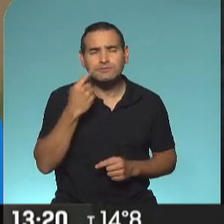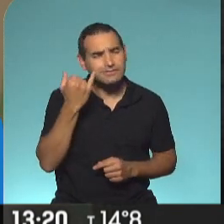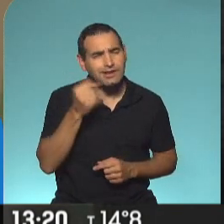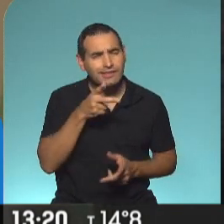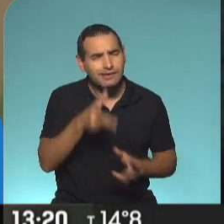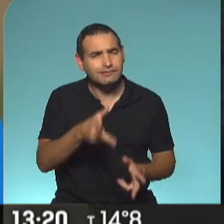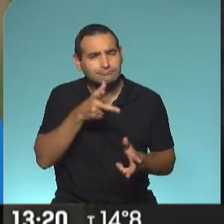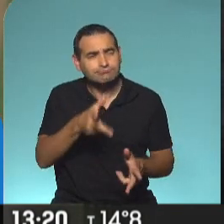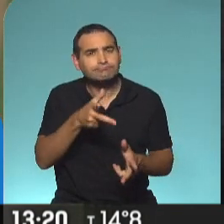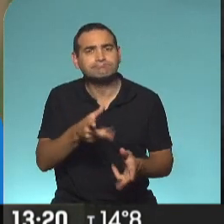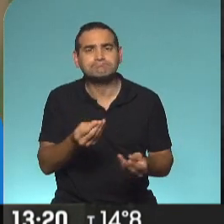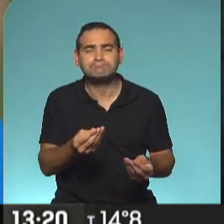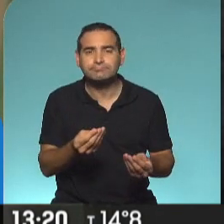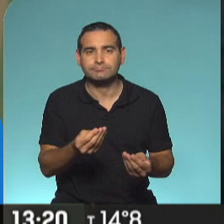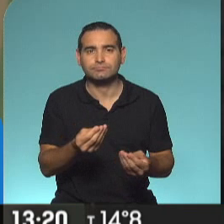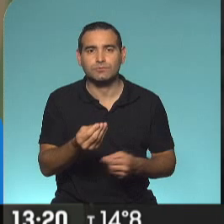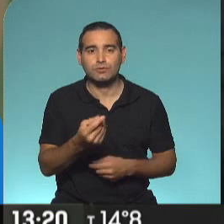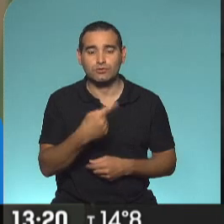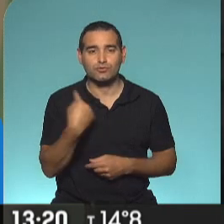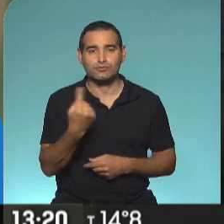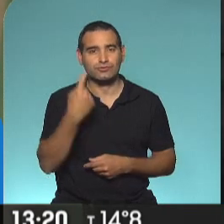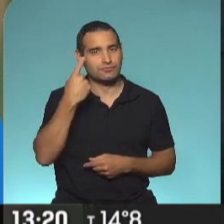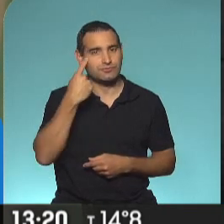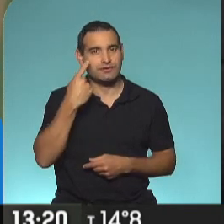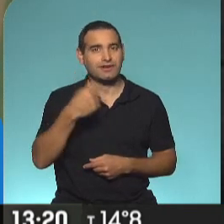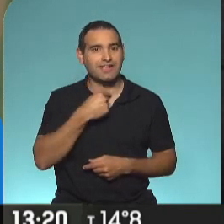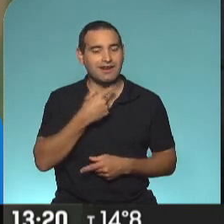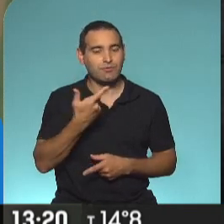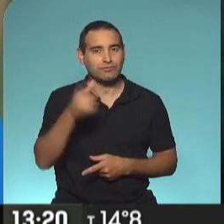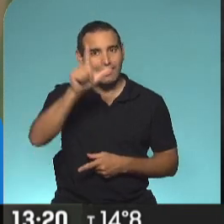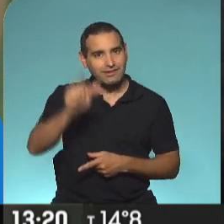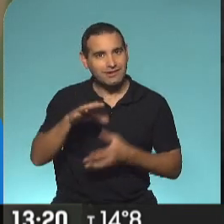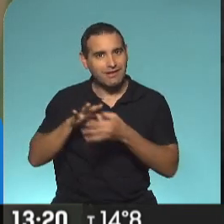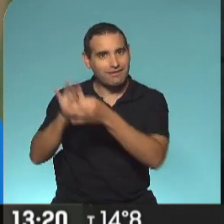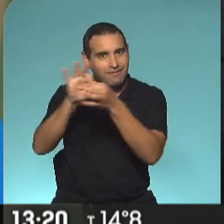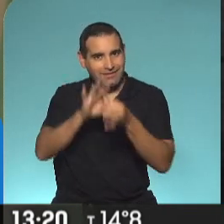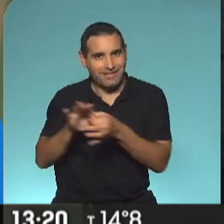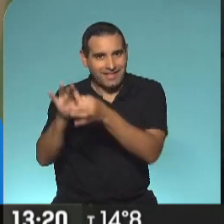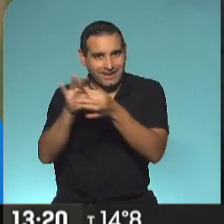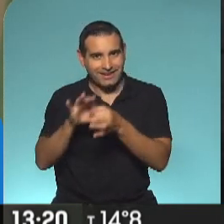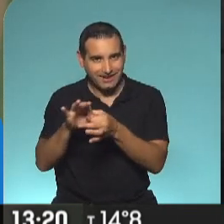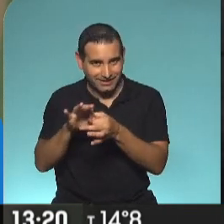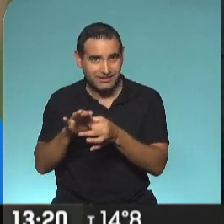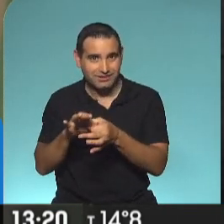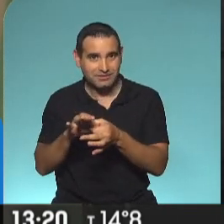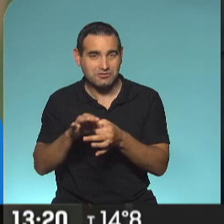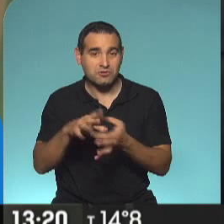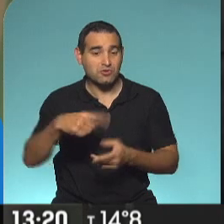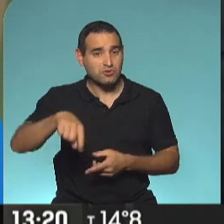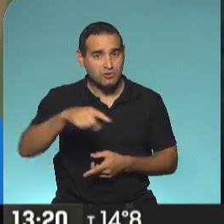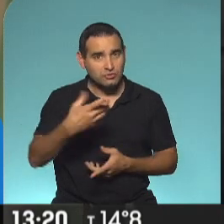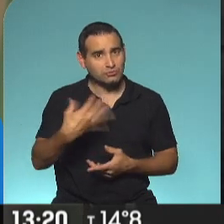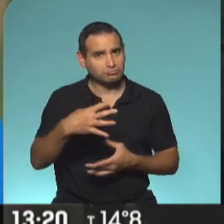que nosotros decimos vivir en un país federal, pero que en los hechos se presenta y actúa como un país